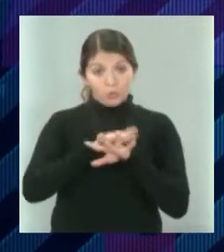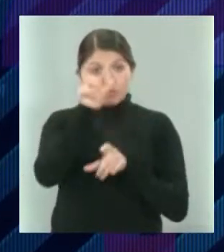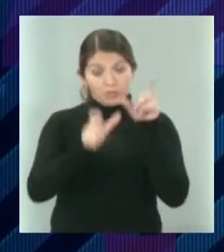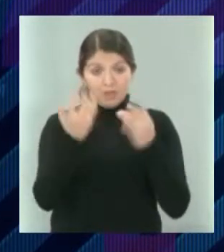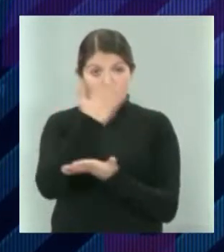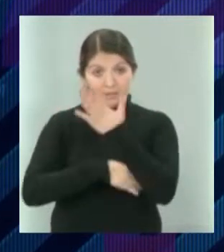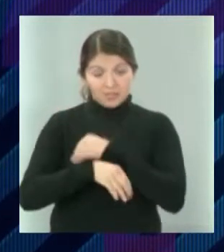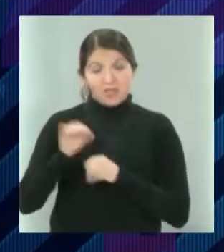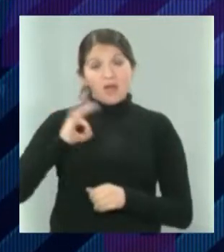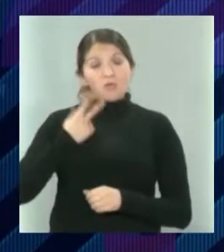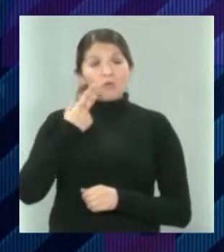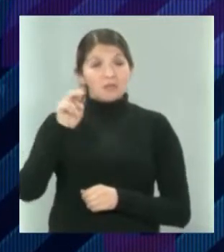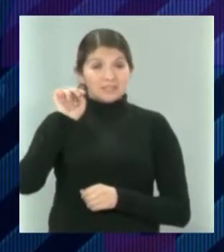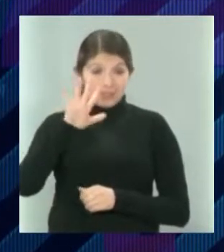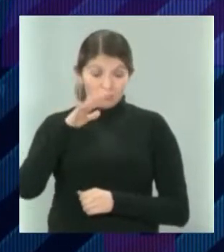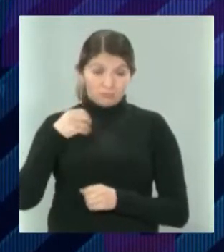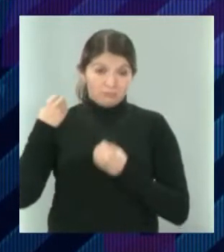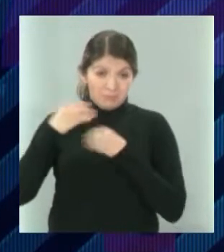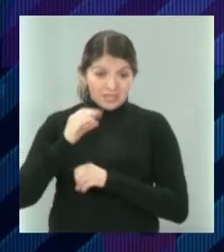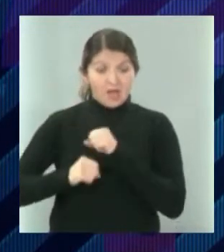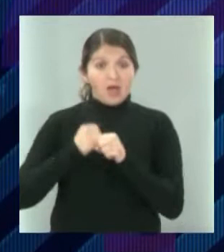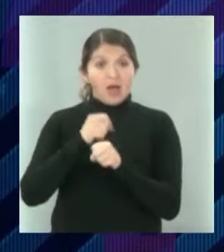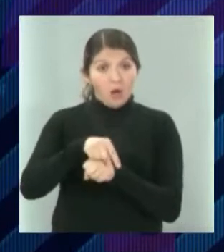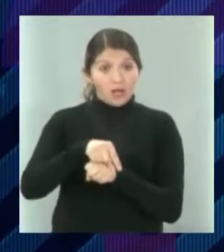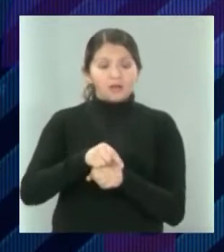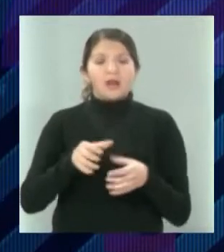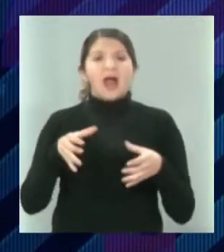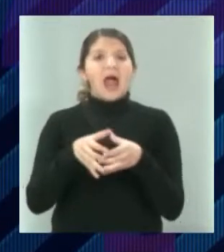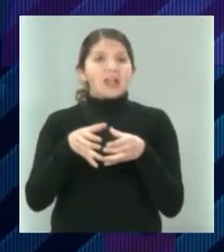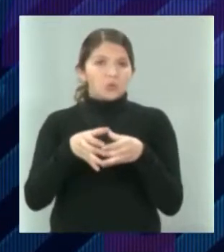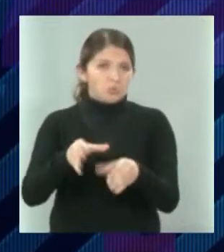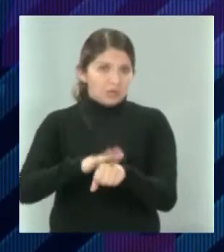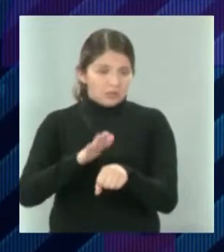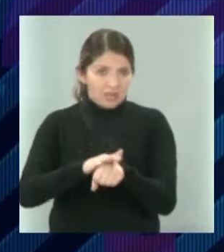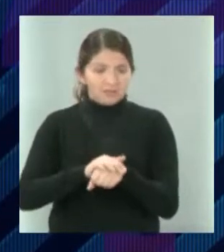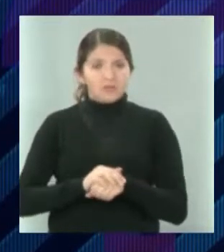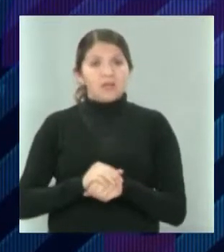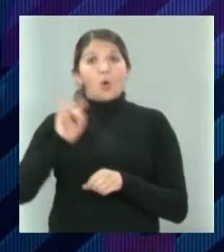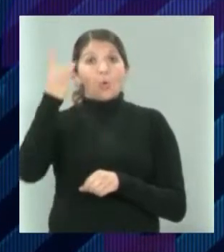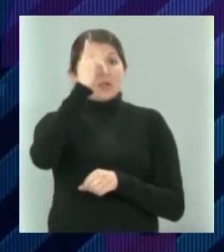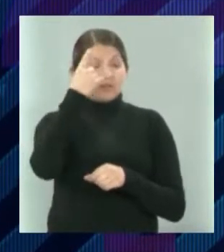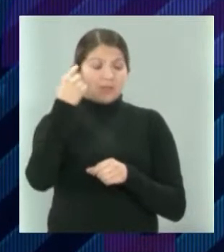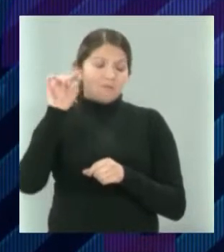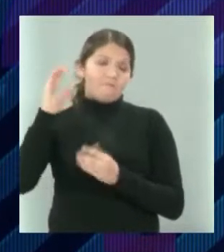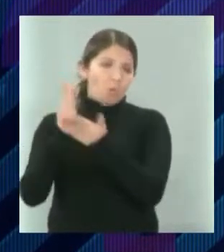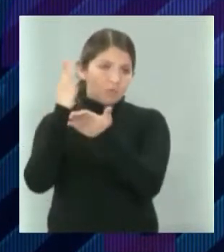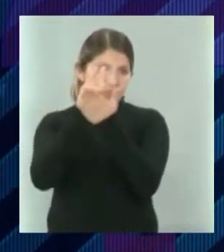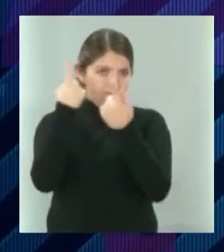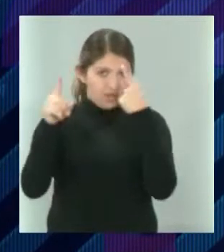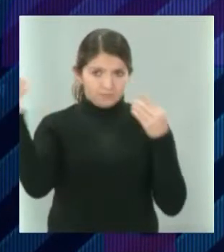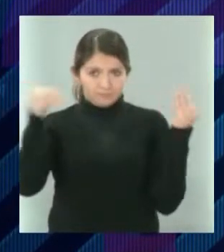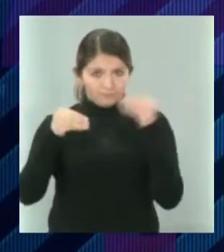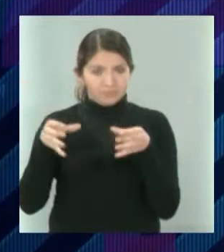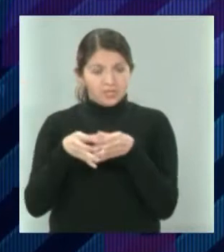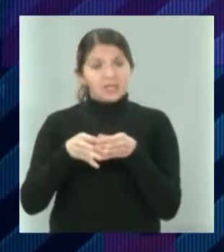el 2005. Arrancó como programa, hoy es un área. Este programa está compuesto por representantes de todas las unidades académicas y funciona en Secretaría de